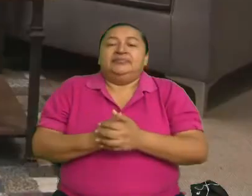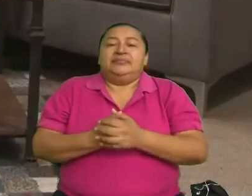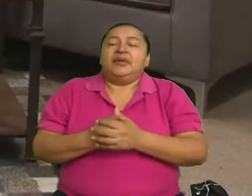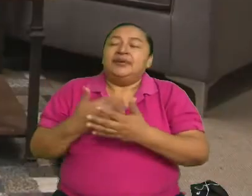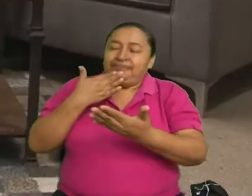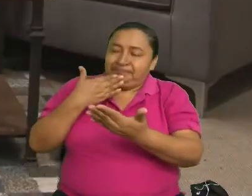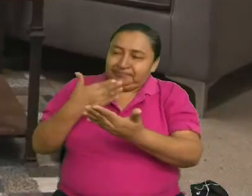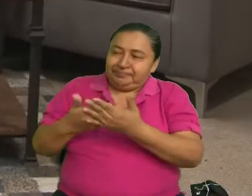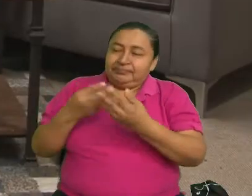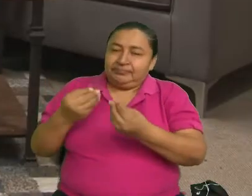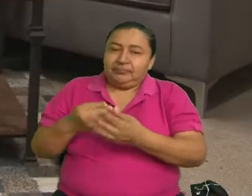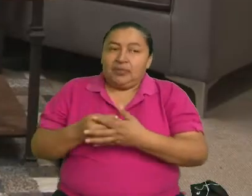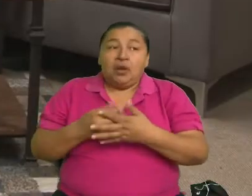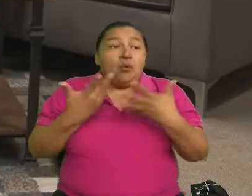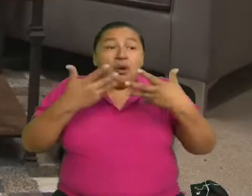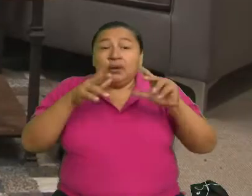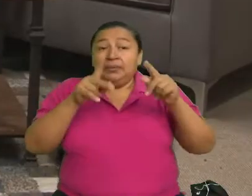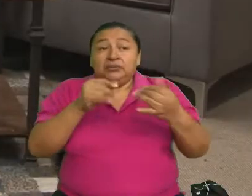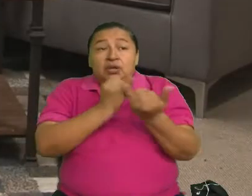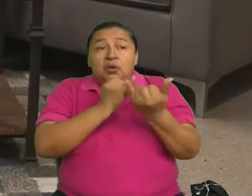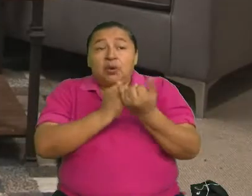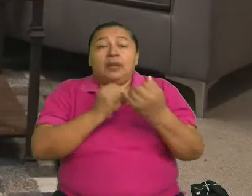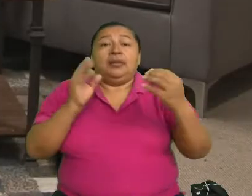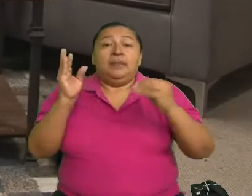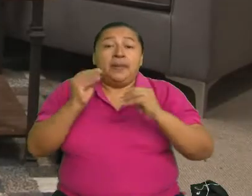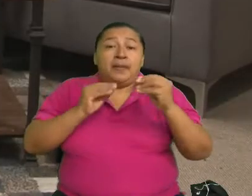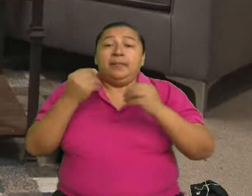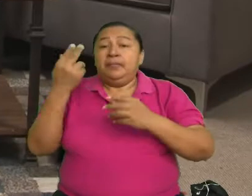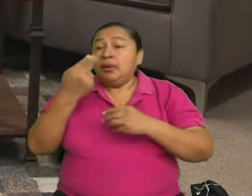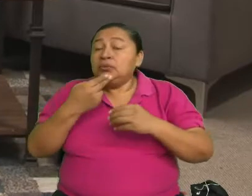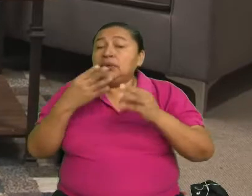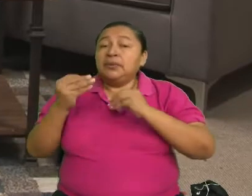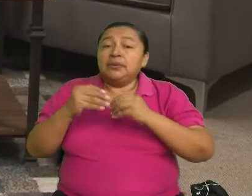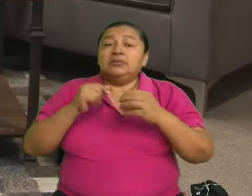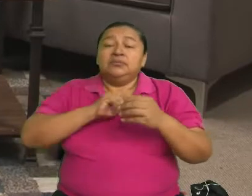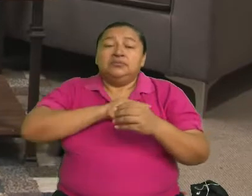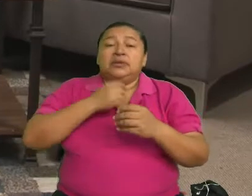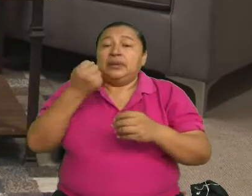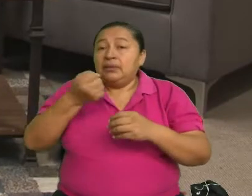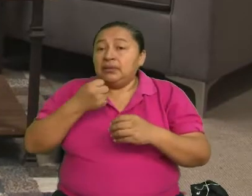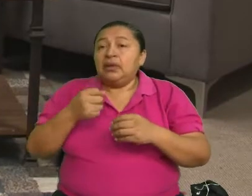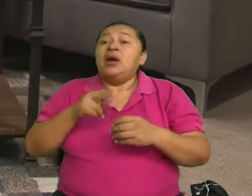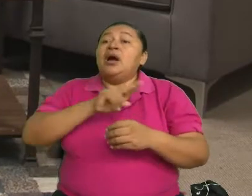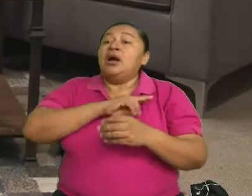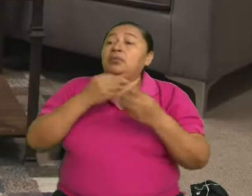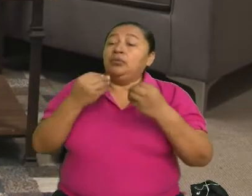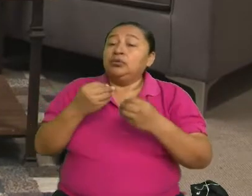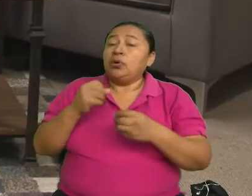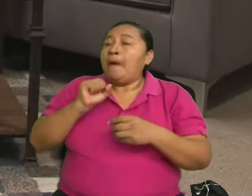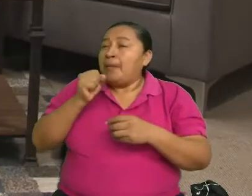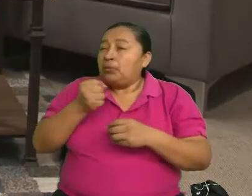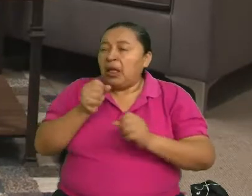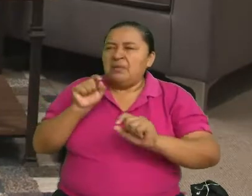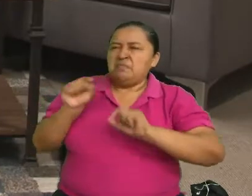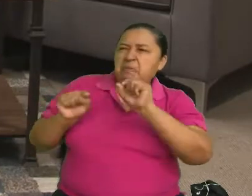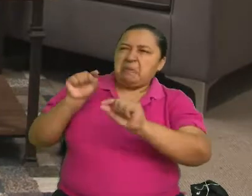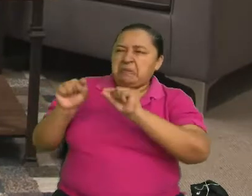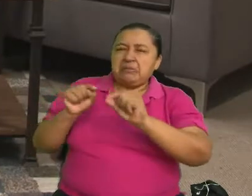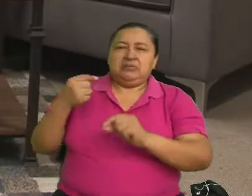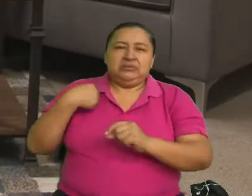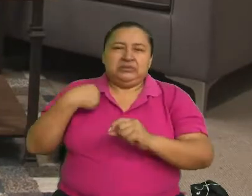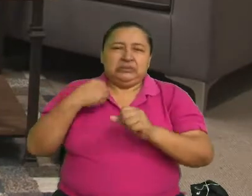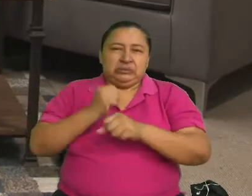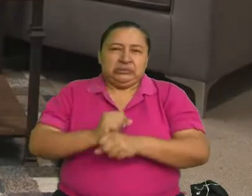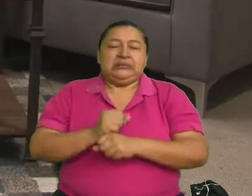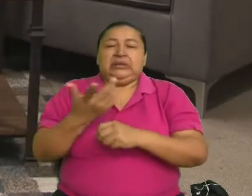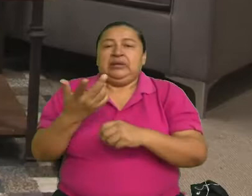Muchísimas gracias. No es cualquiera que conversa y entrevista. Hay muchos que son entrevistadores, interrogadores.